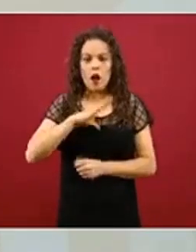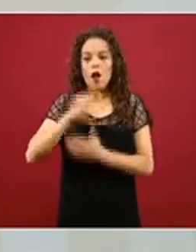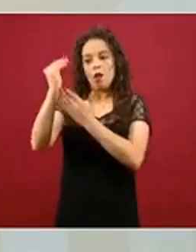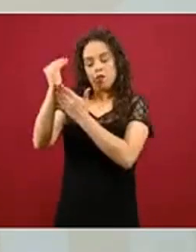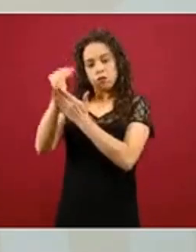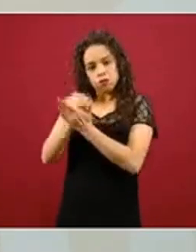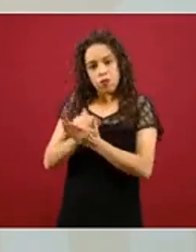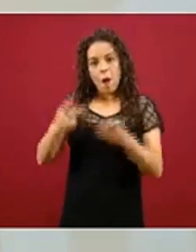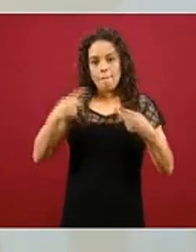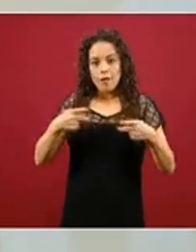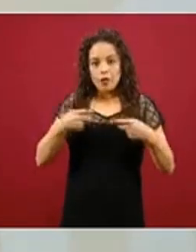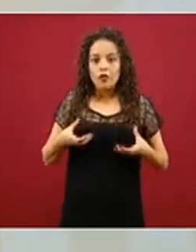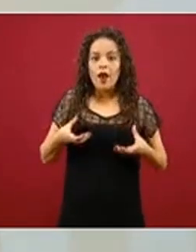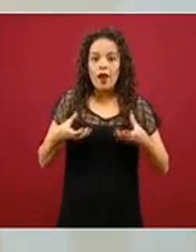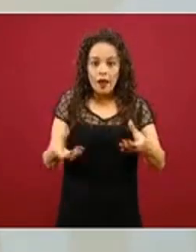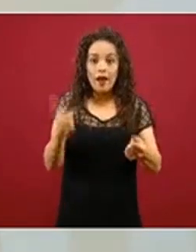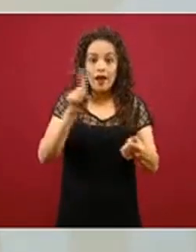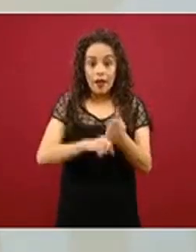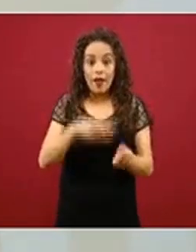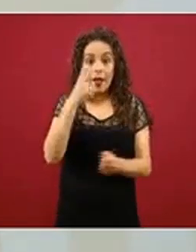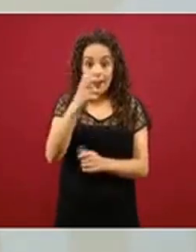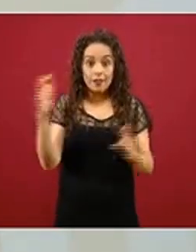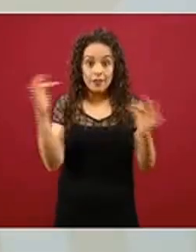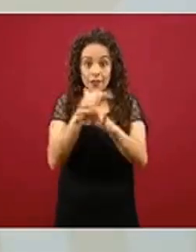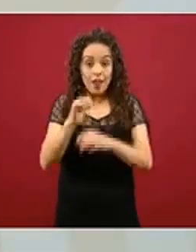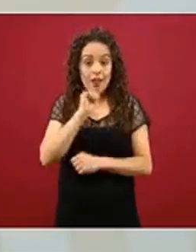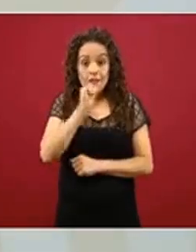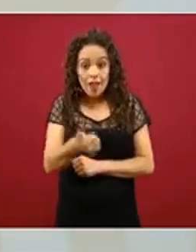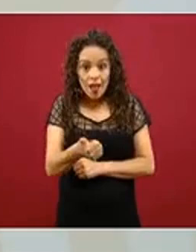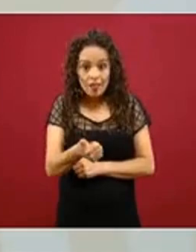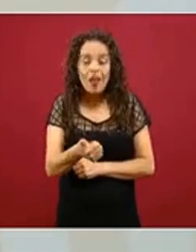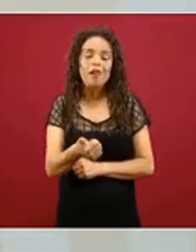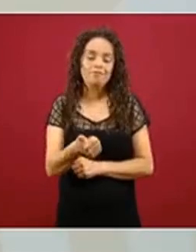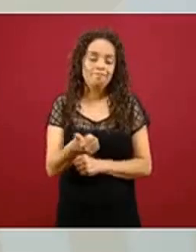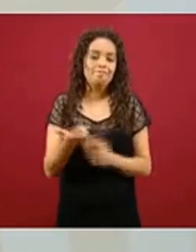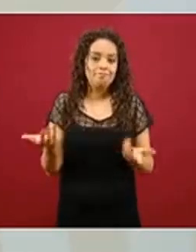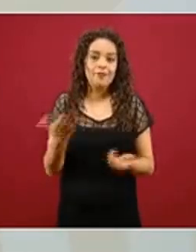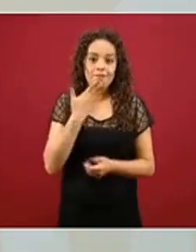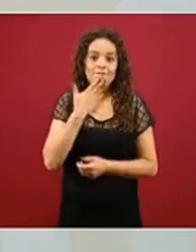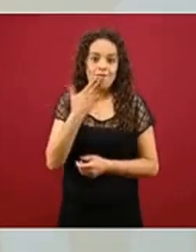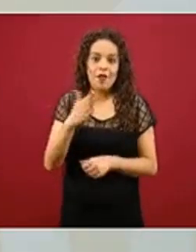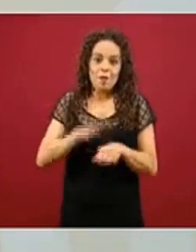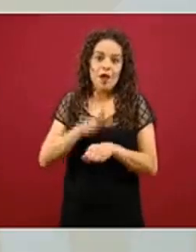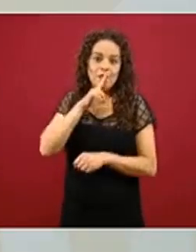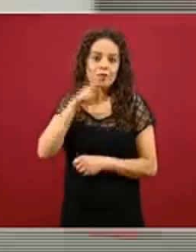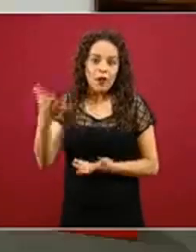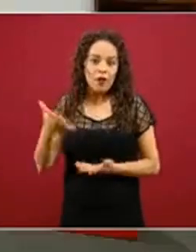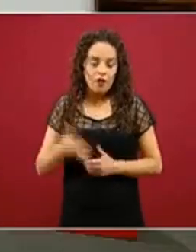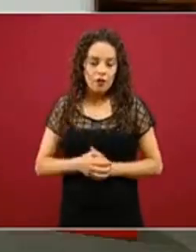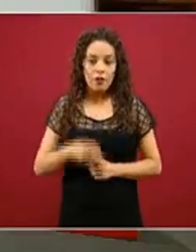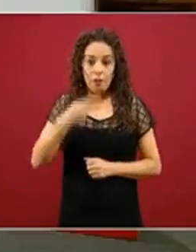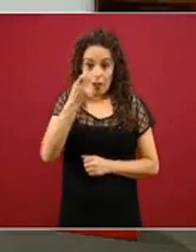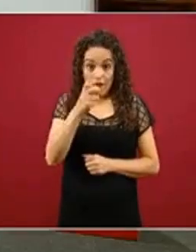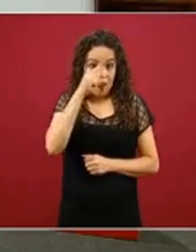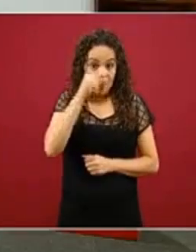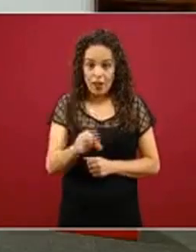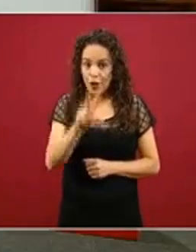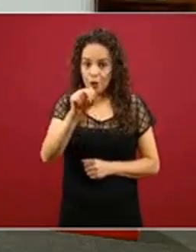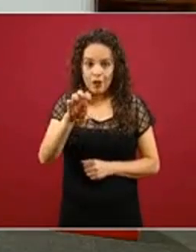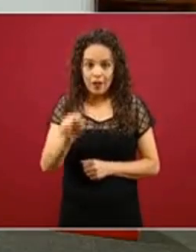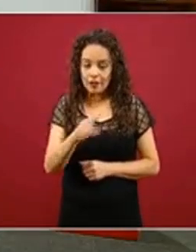suficiente de movilidad. Entonces, no se trata de falla, se trata de que la realidad se comporta como